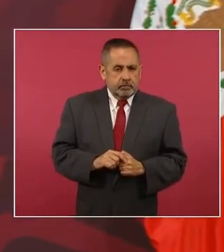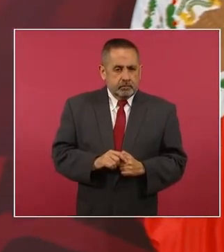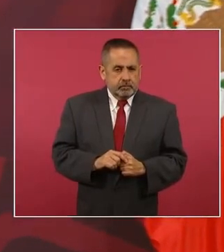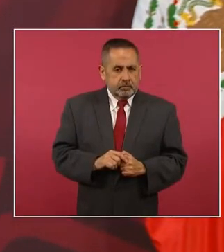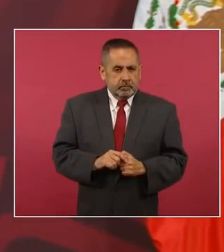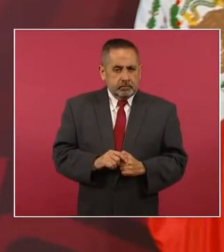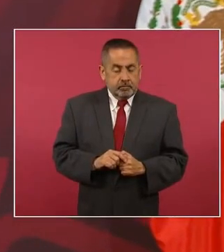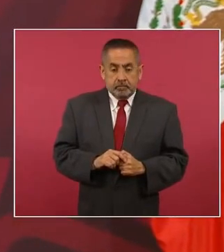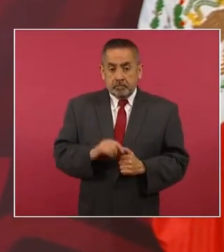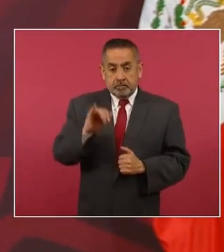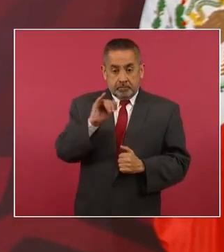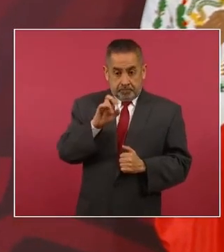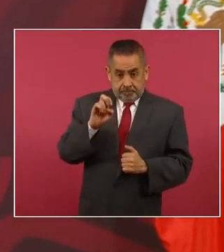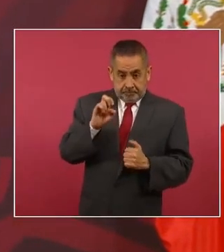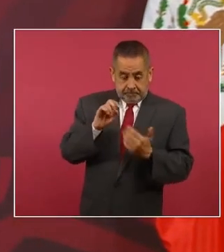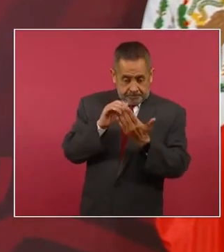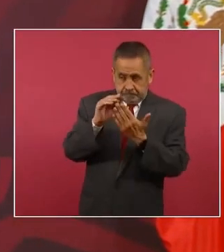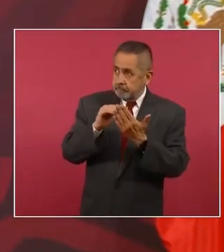dureza,